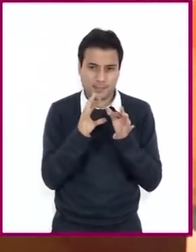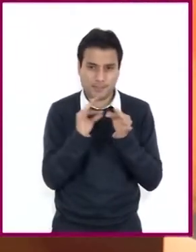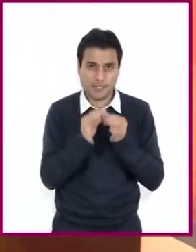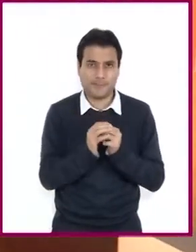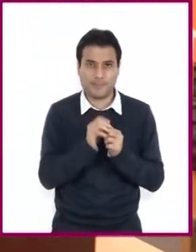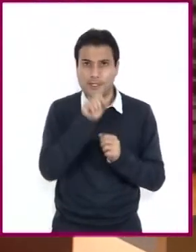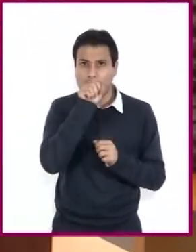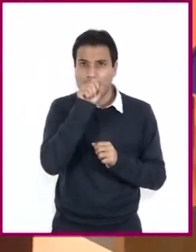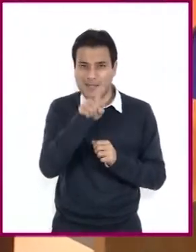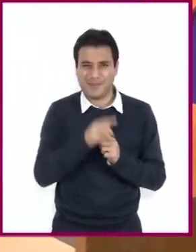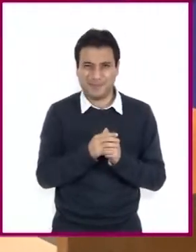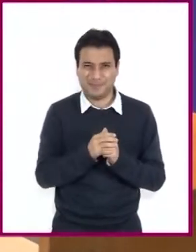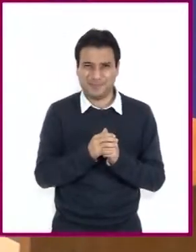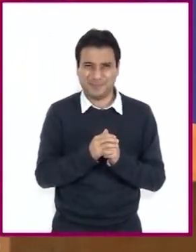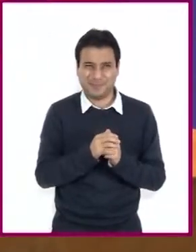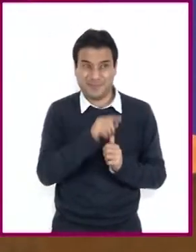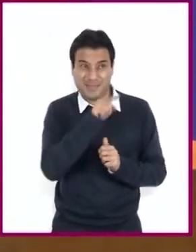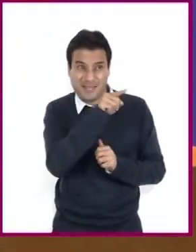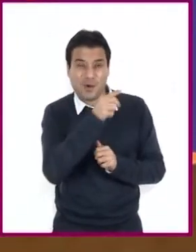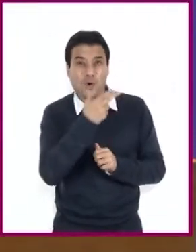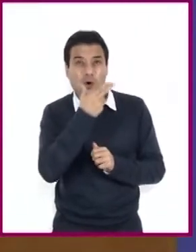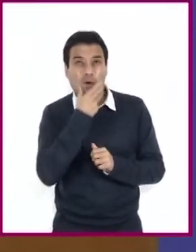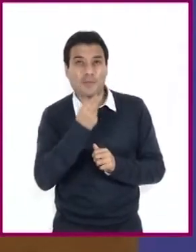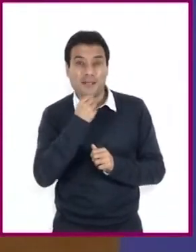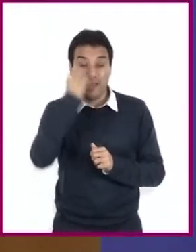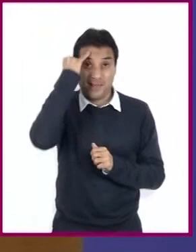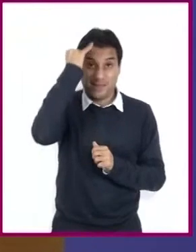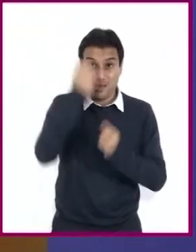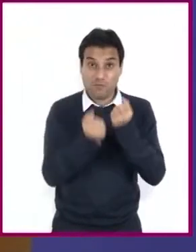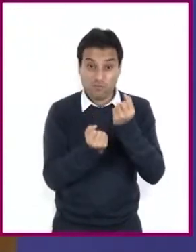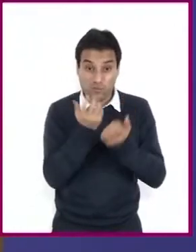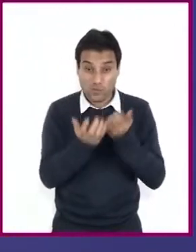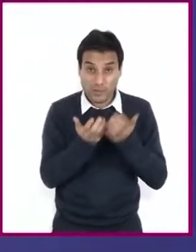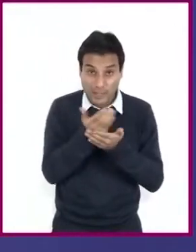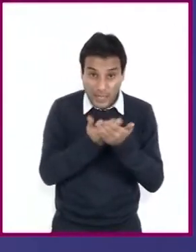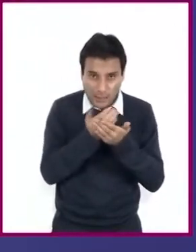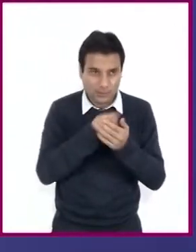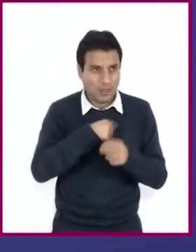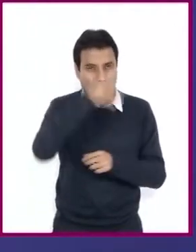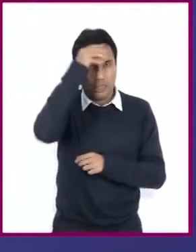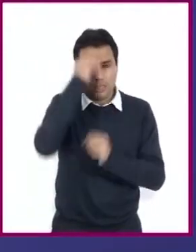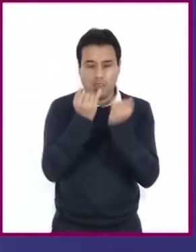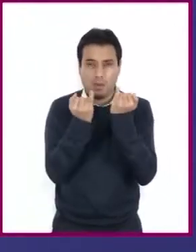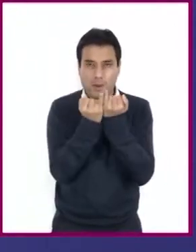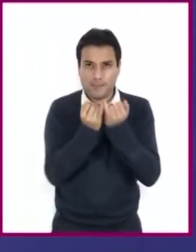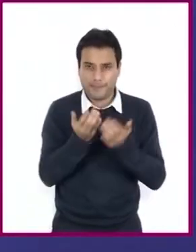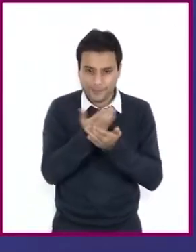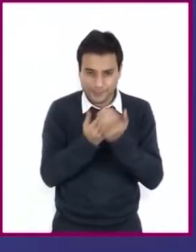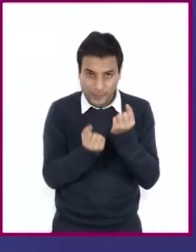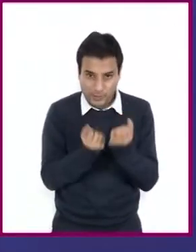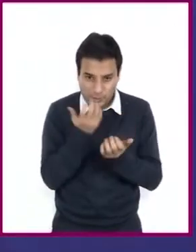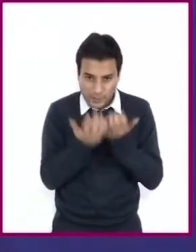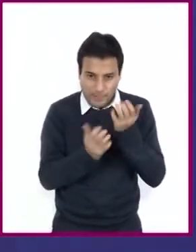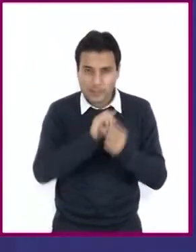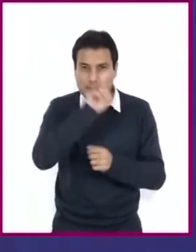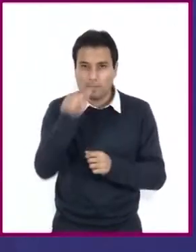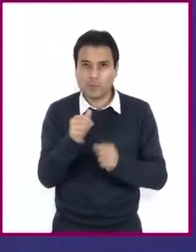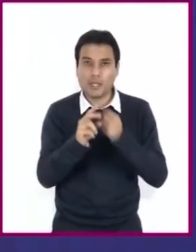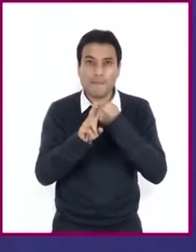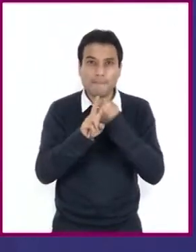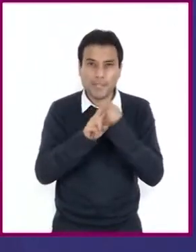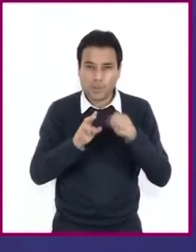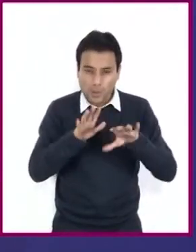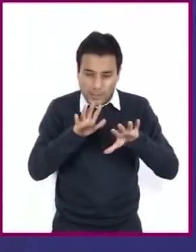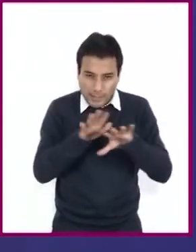que el científico Spallanzani, hirvió el caldo, pero realizó algunas modificaciones con respecto a los contenedores en donde los